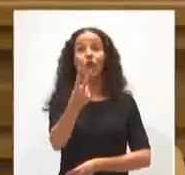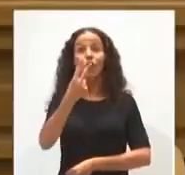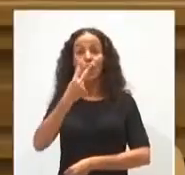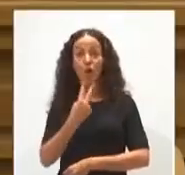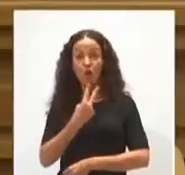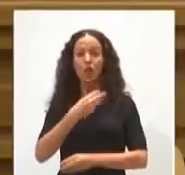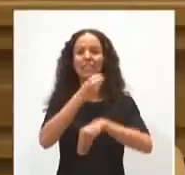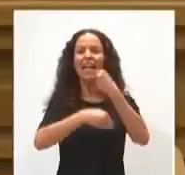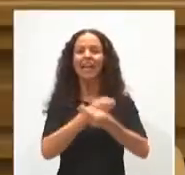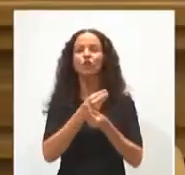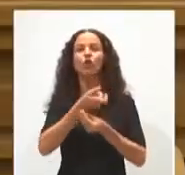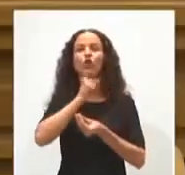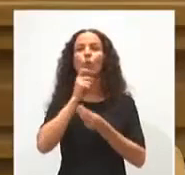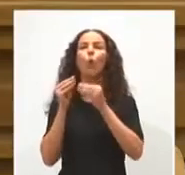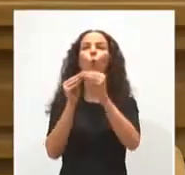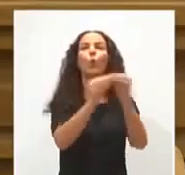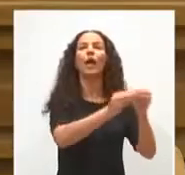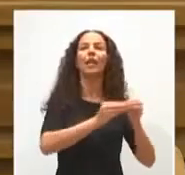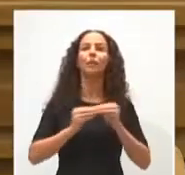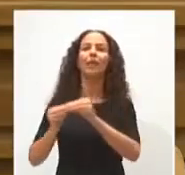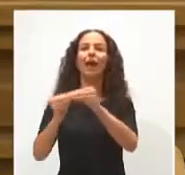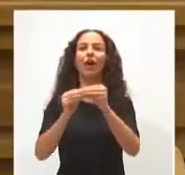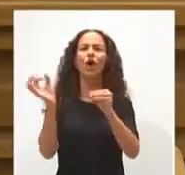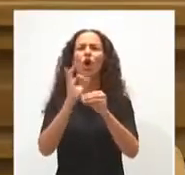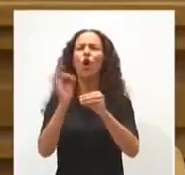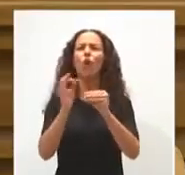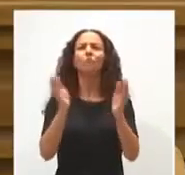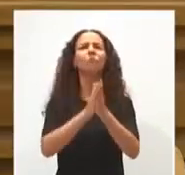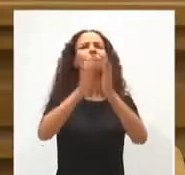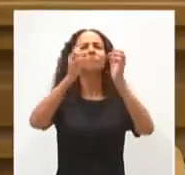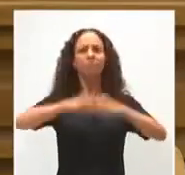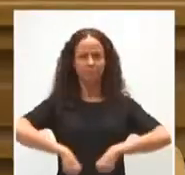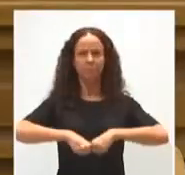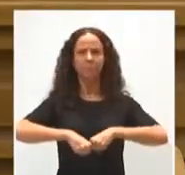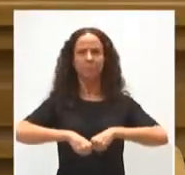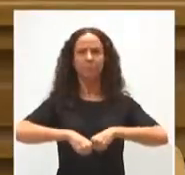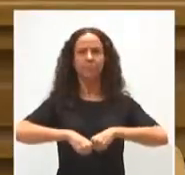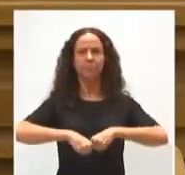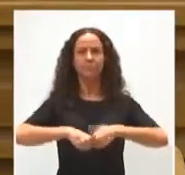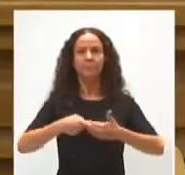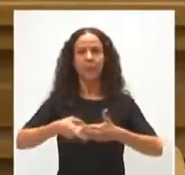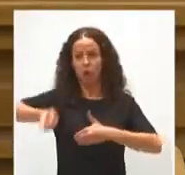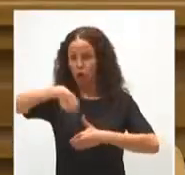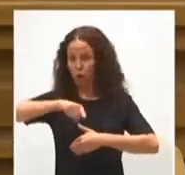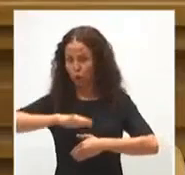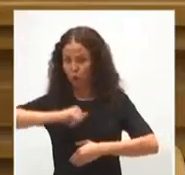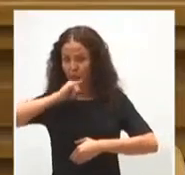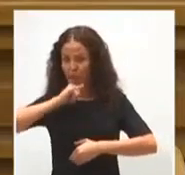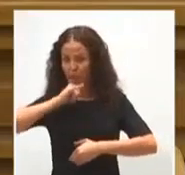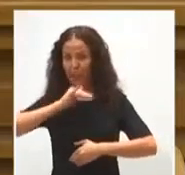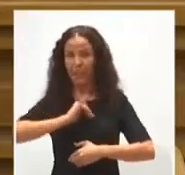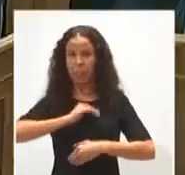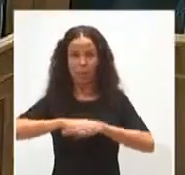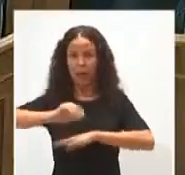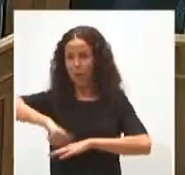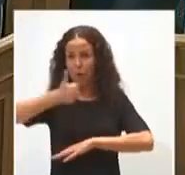por unanimidad o por amplio consenso en todo caso con más votos que los que representa el partido socialista que tiene suficientes para aprobar lo que quiera